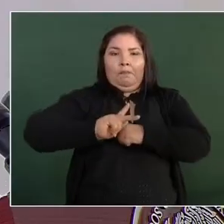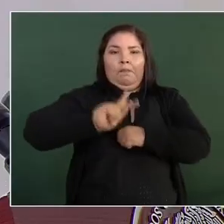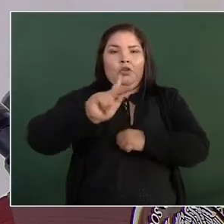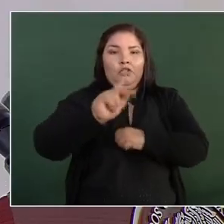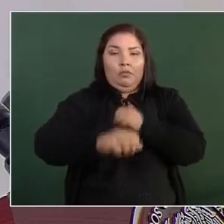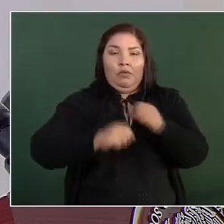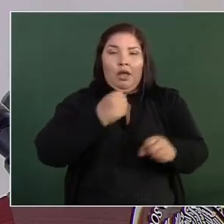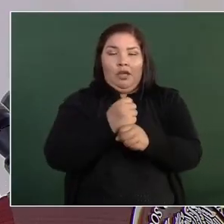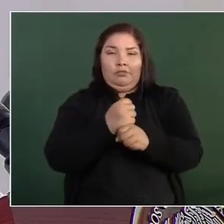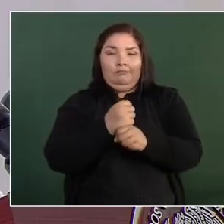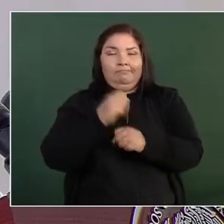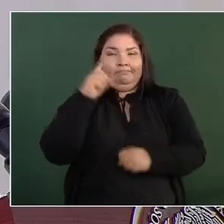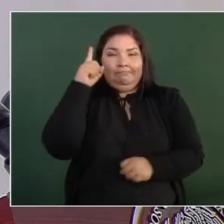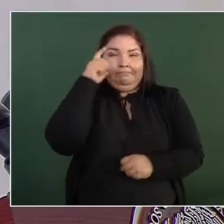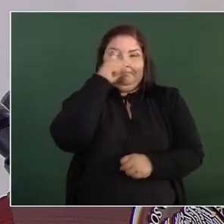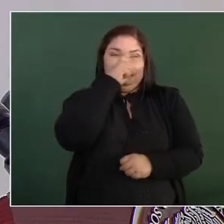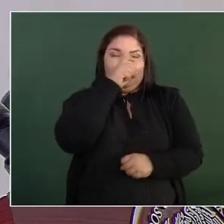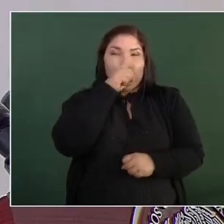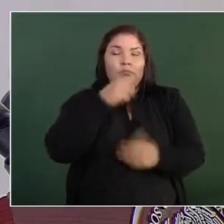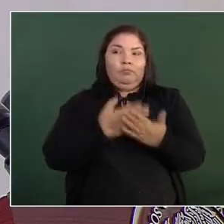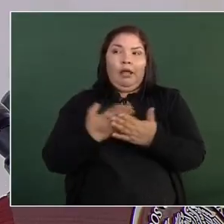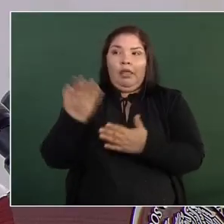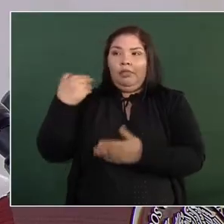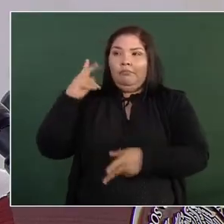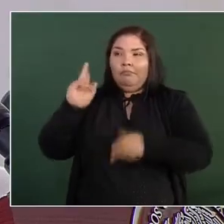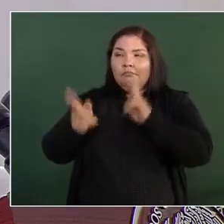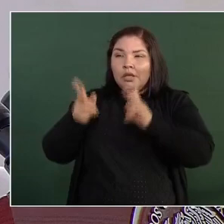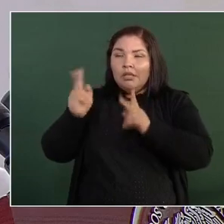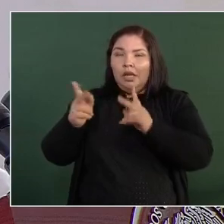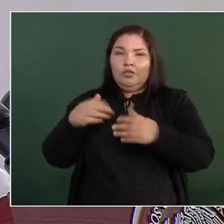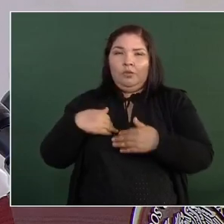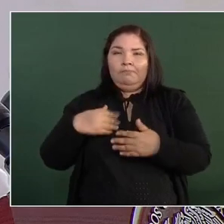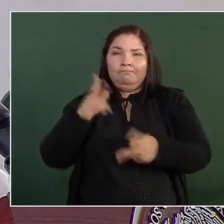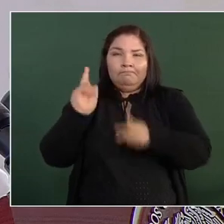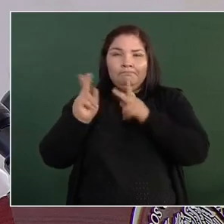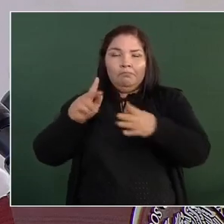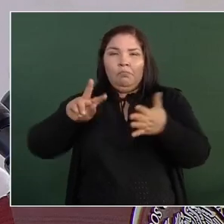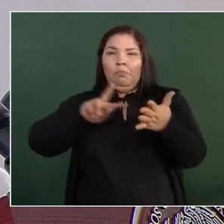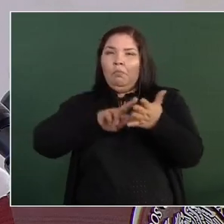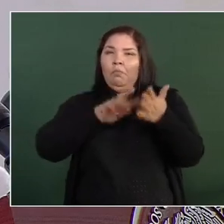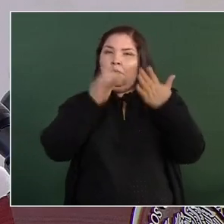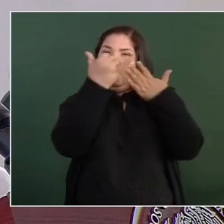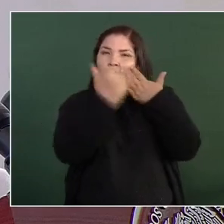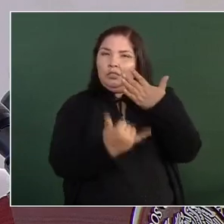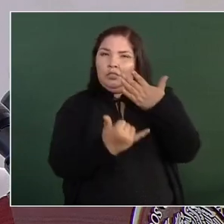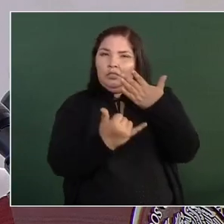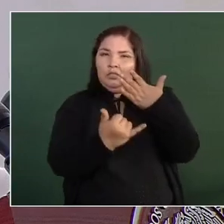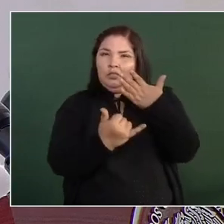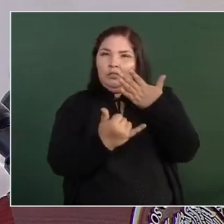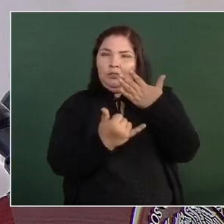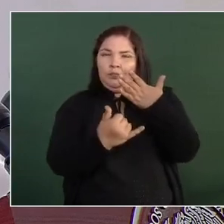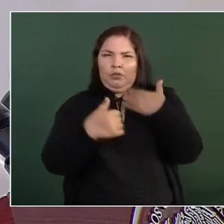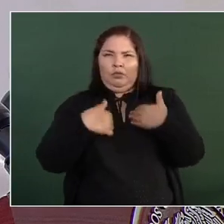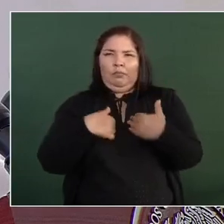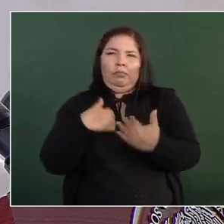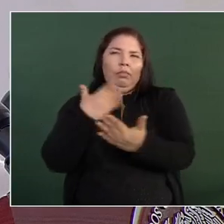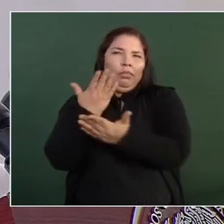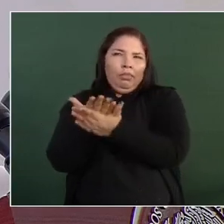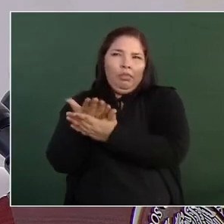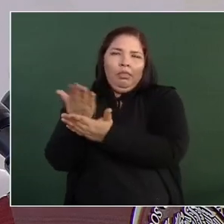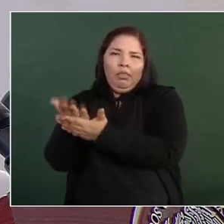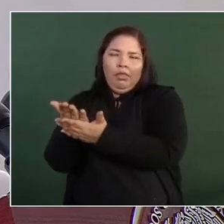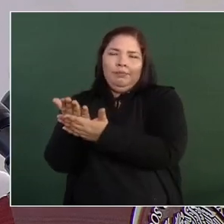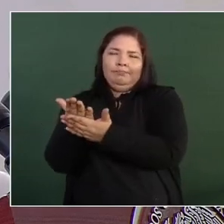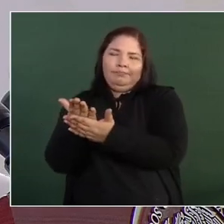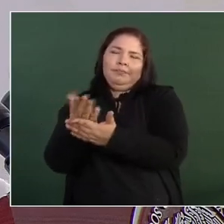es un año difícil. Yo lo comenté con el presidente porque le planteé unos proyectos. No le vengo a pedir los proyectos, presidente.